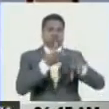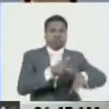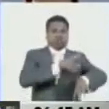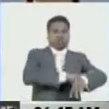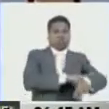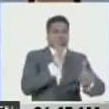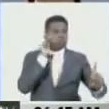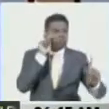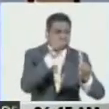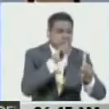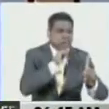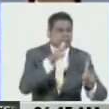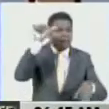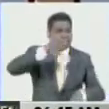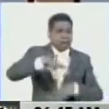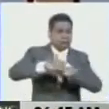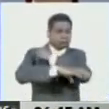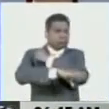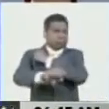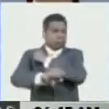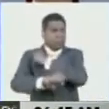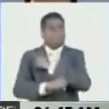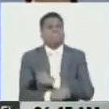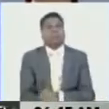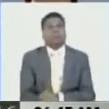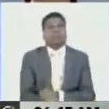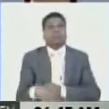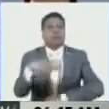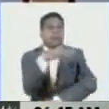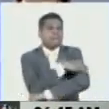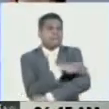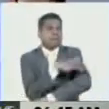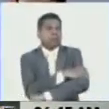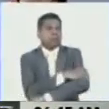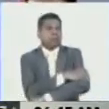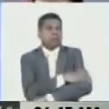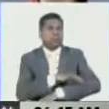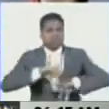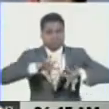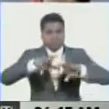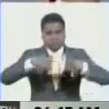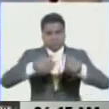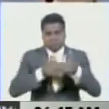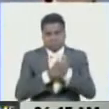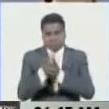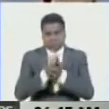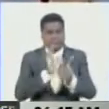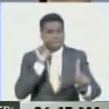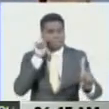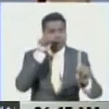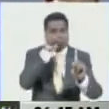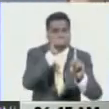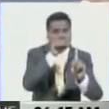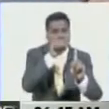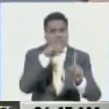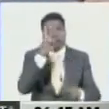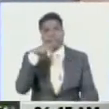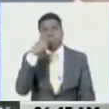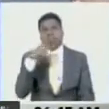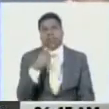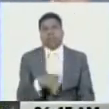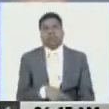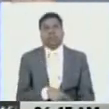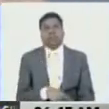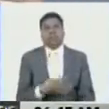económico de una oligarquía voraz, especulativa en esencia, y también un propósito político. El tema de